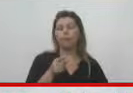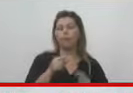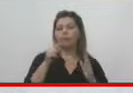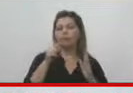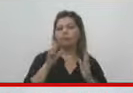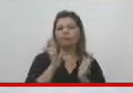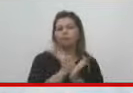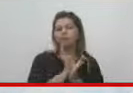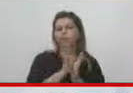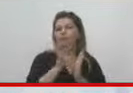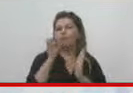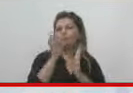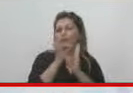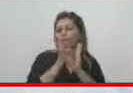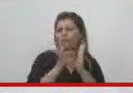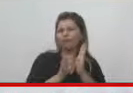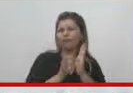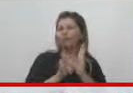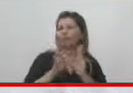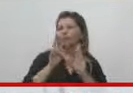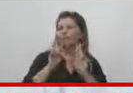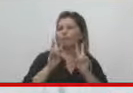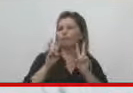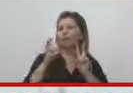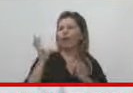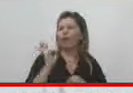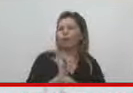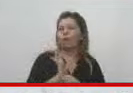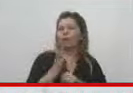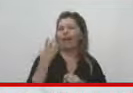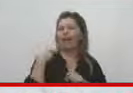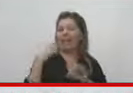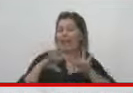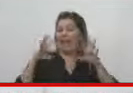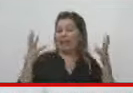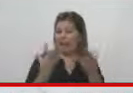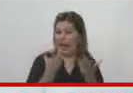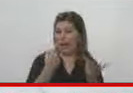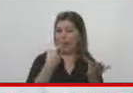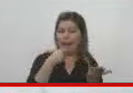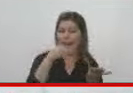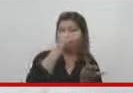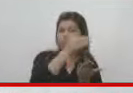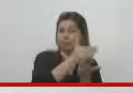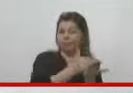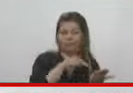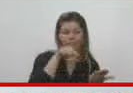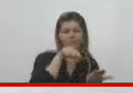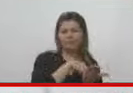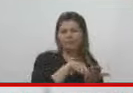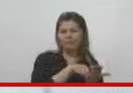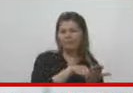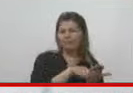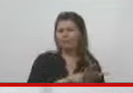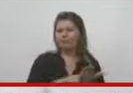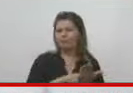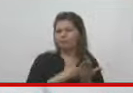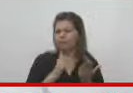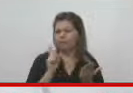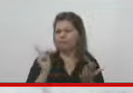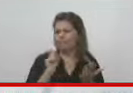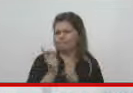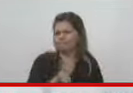genéricas expuestas en los considerandos del decreto de necesidad de urgencia resultan inhábiles para